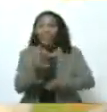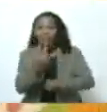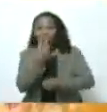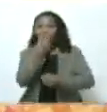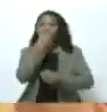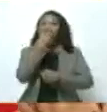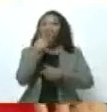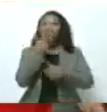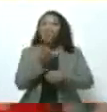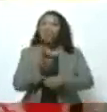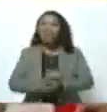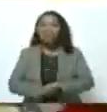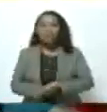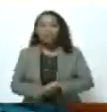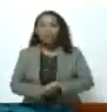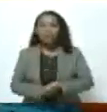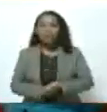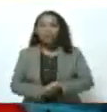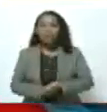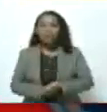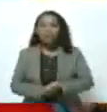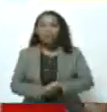olfato?